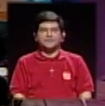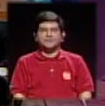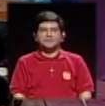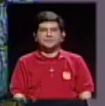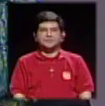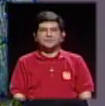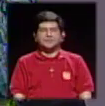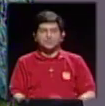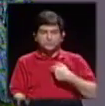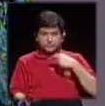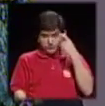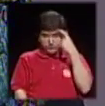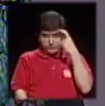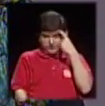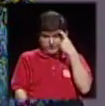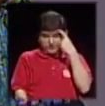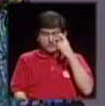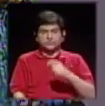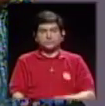Pues yo pienso que